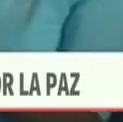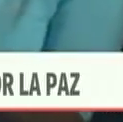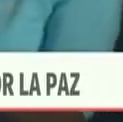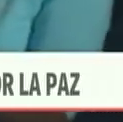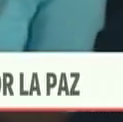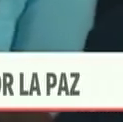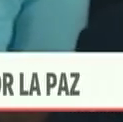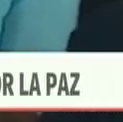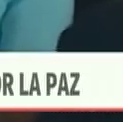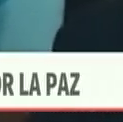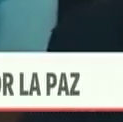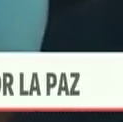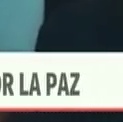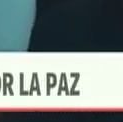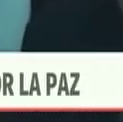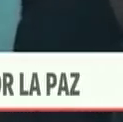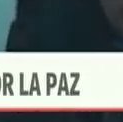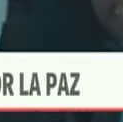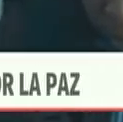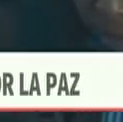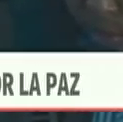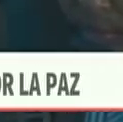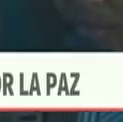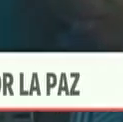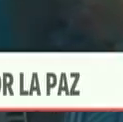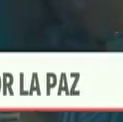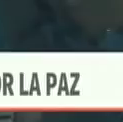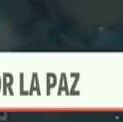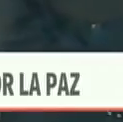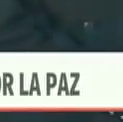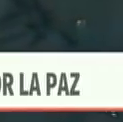Y pido al Dios Todopoderoso